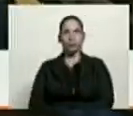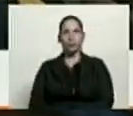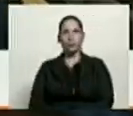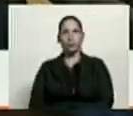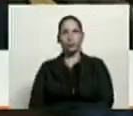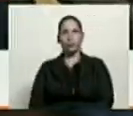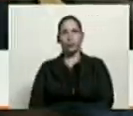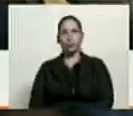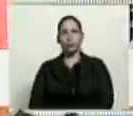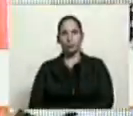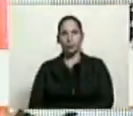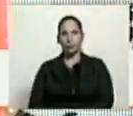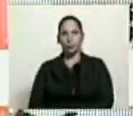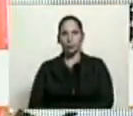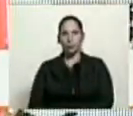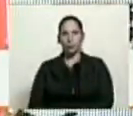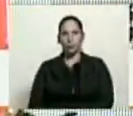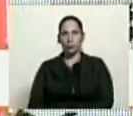que sueña.